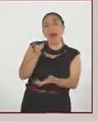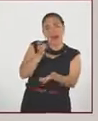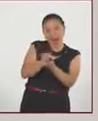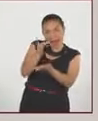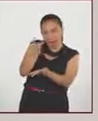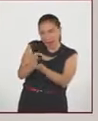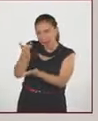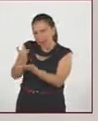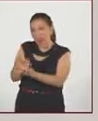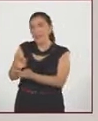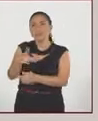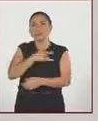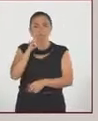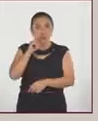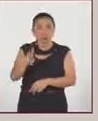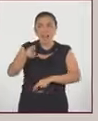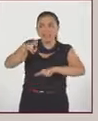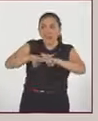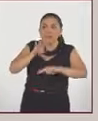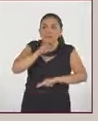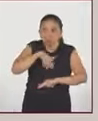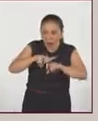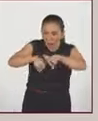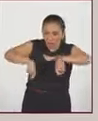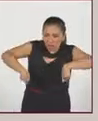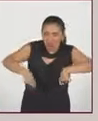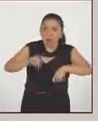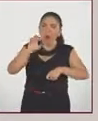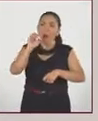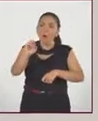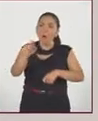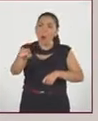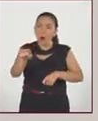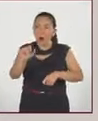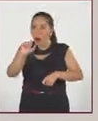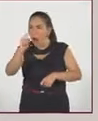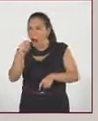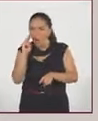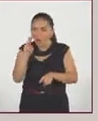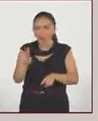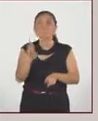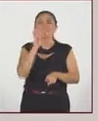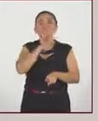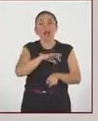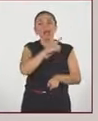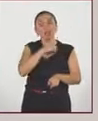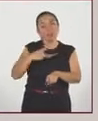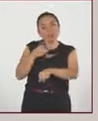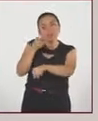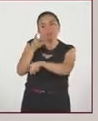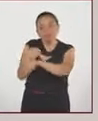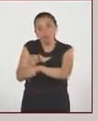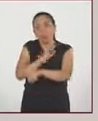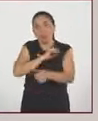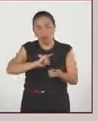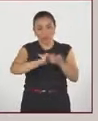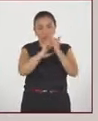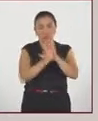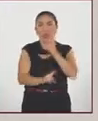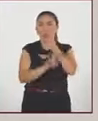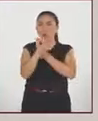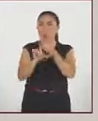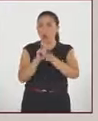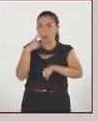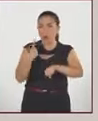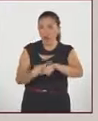donde vemos si se sientan en W, si hay alguna postura viciosa que pudiera condicionar una patología ortopédica,